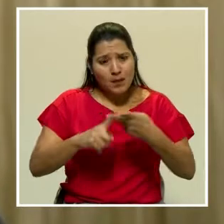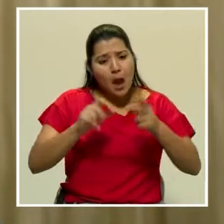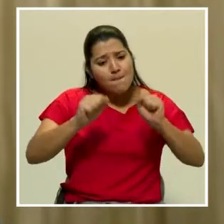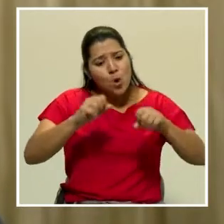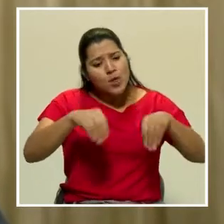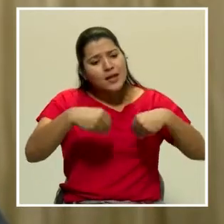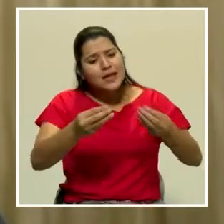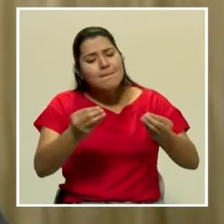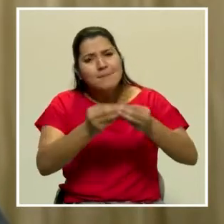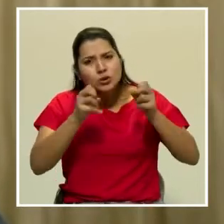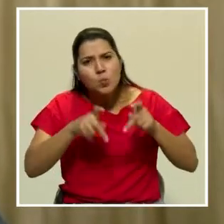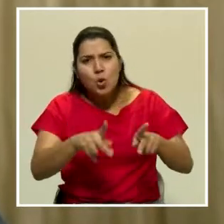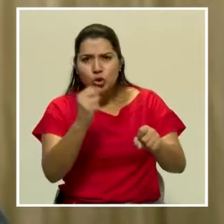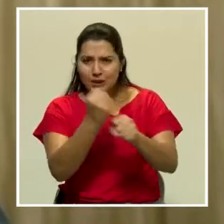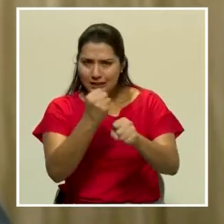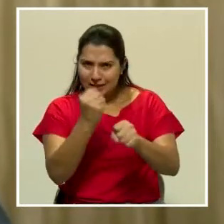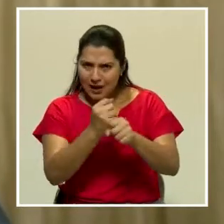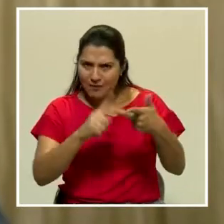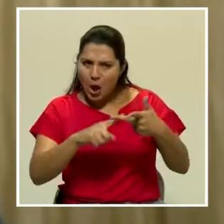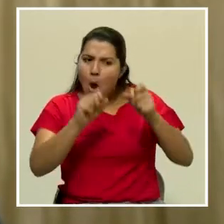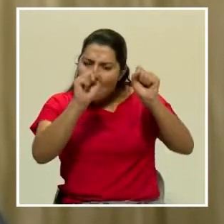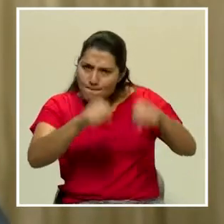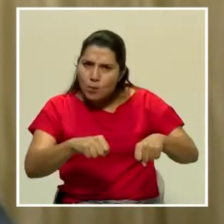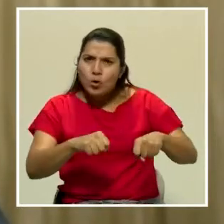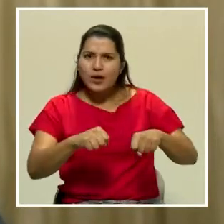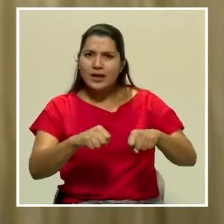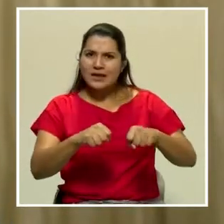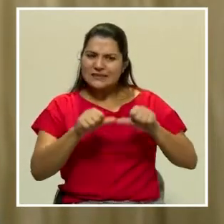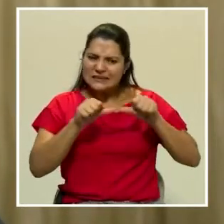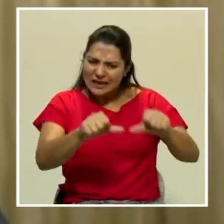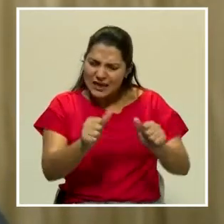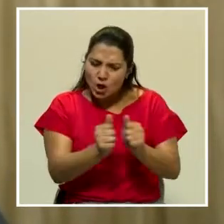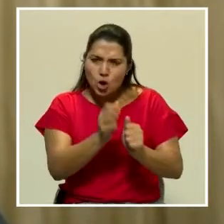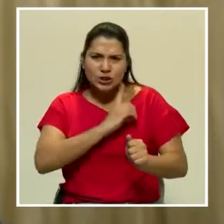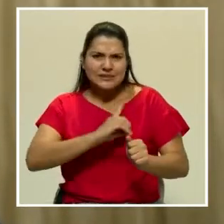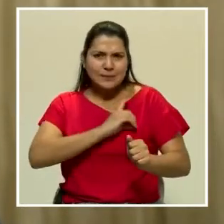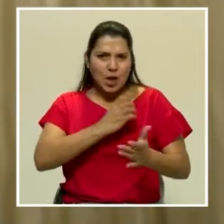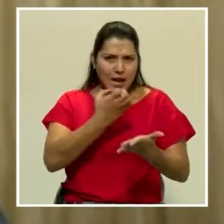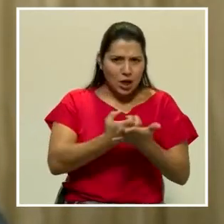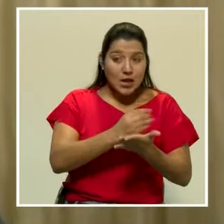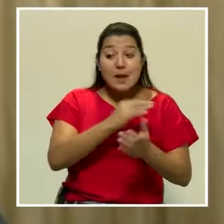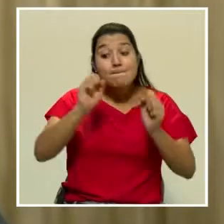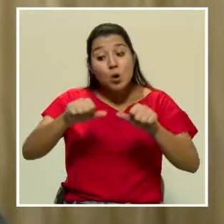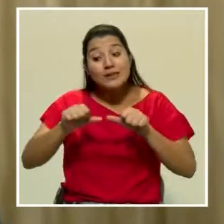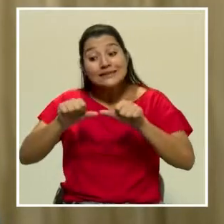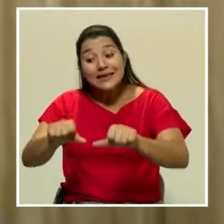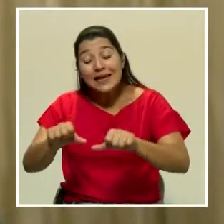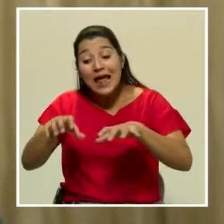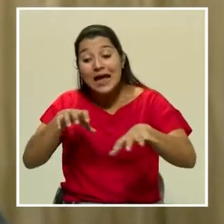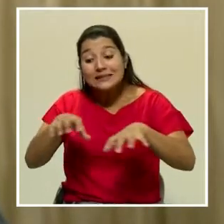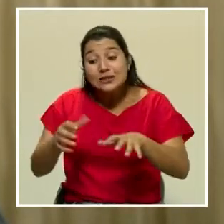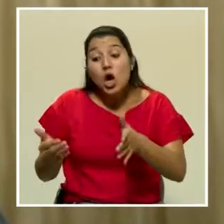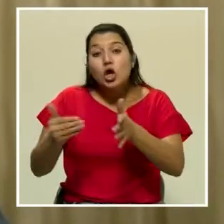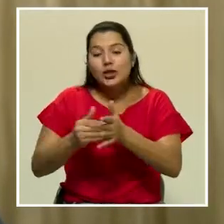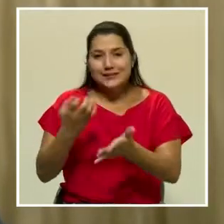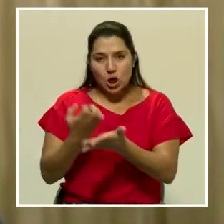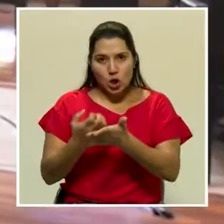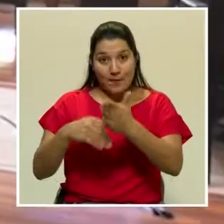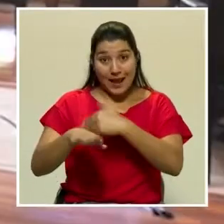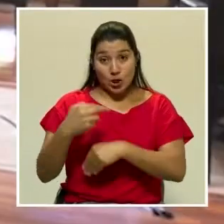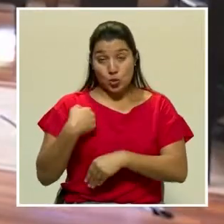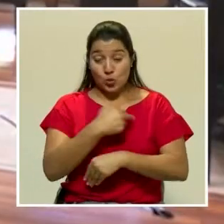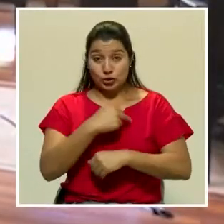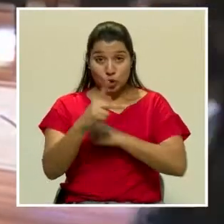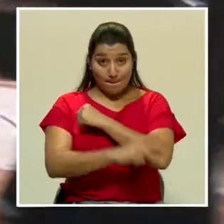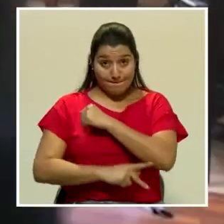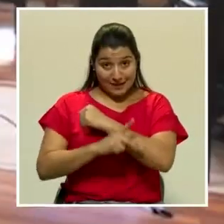empleos, mantener la disciplina económica y la reactivación económica de nuestro país.